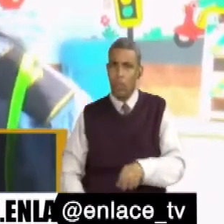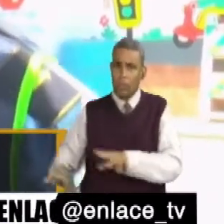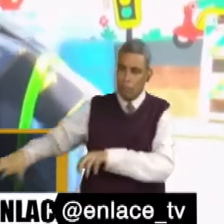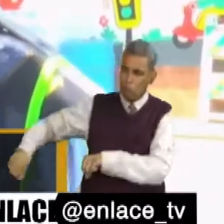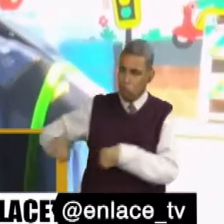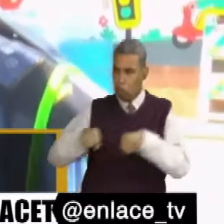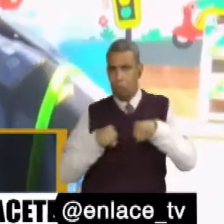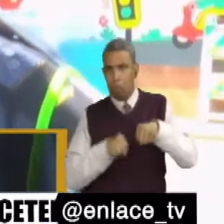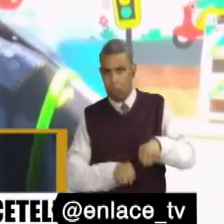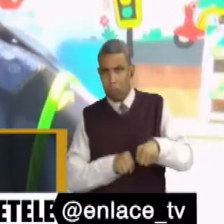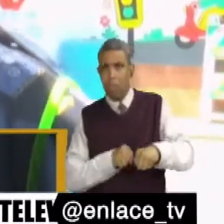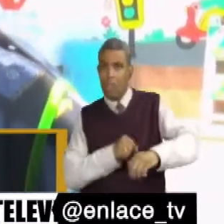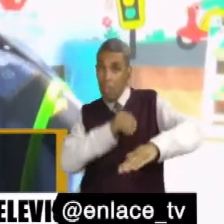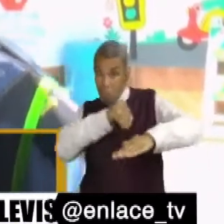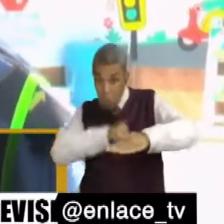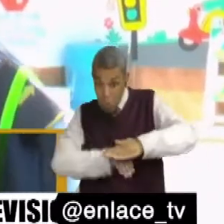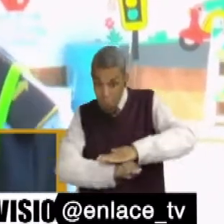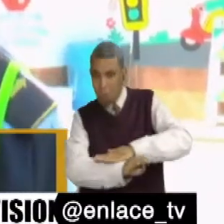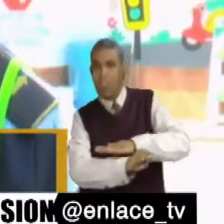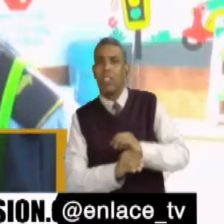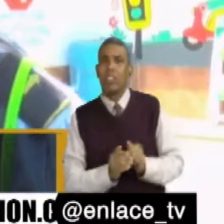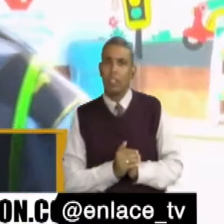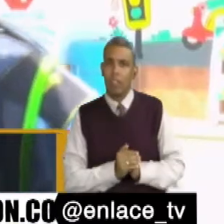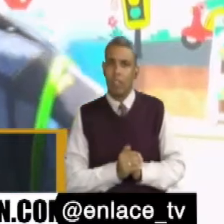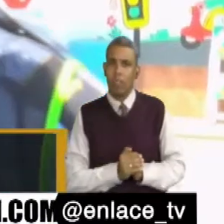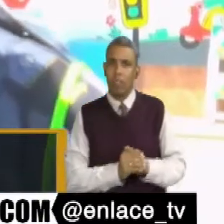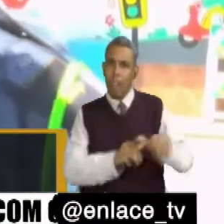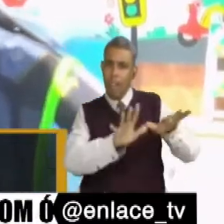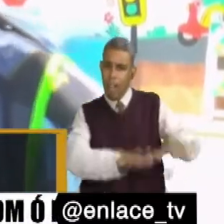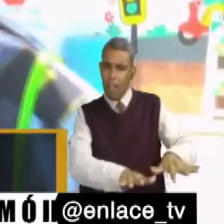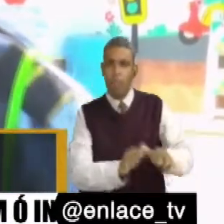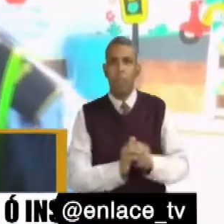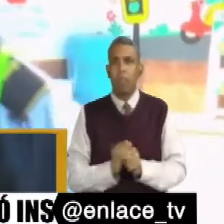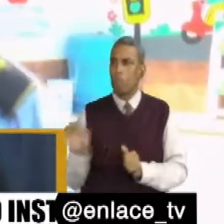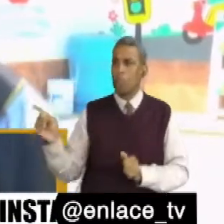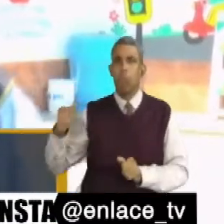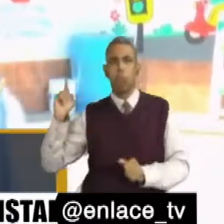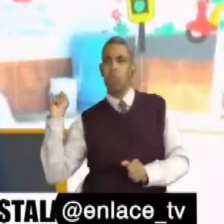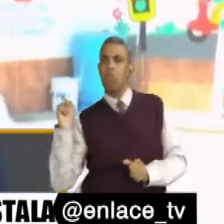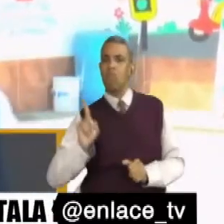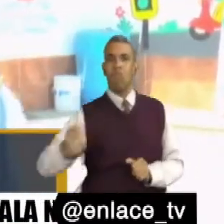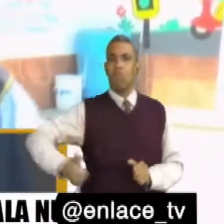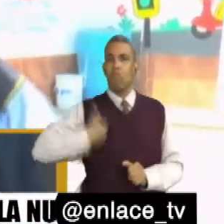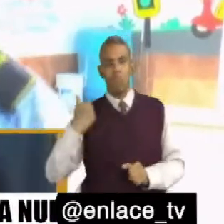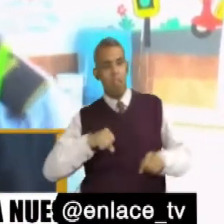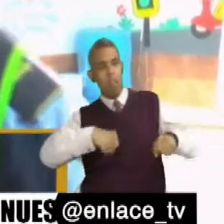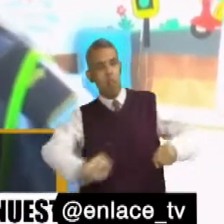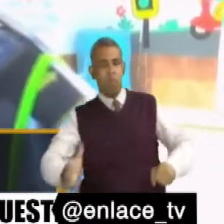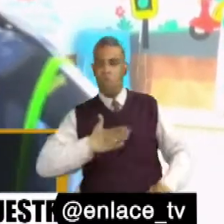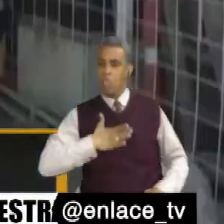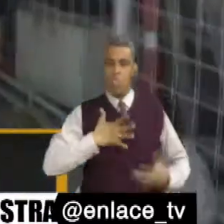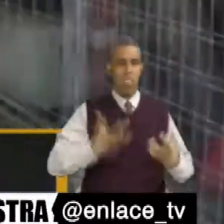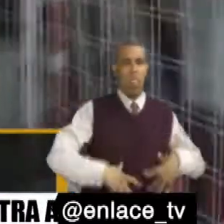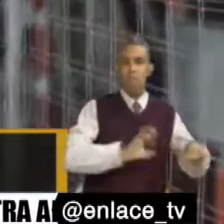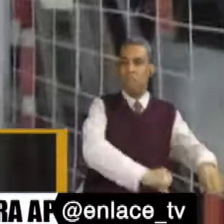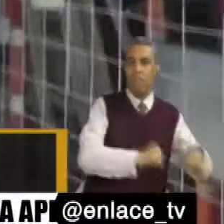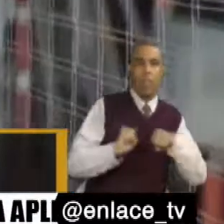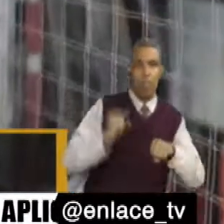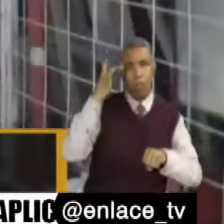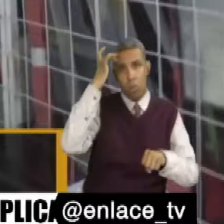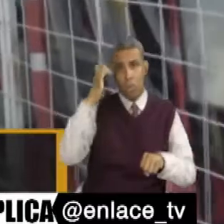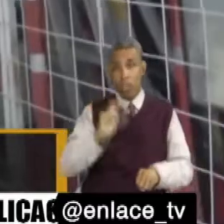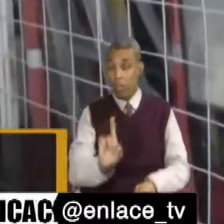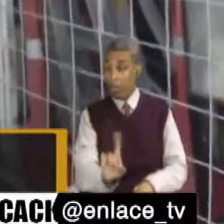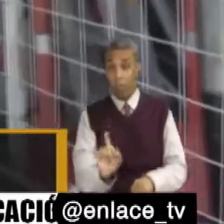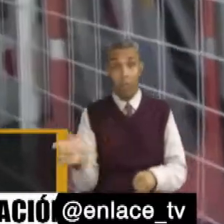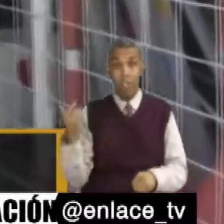y aparte ello ultraja, llamémoslo así, de forma verbal a esta funcionaria amenazándola. A este hombre al